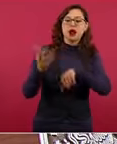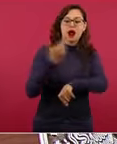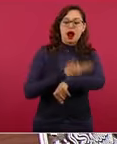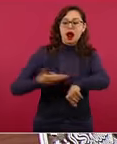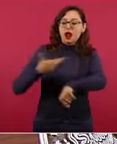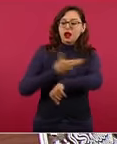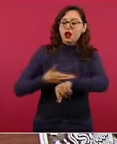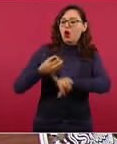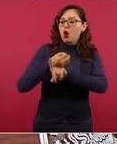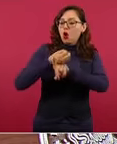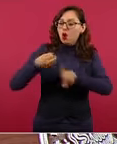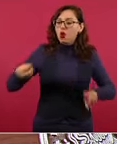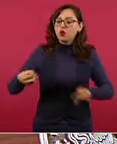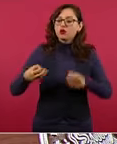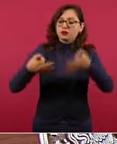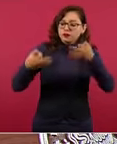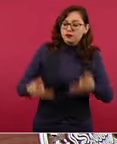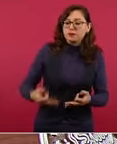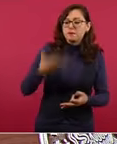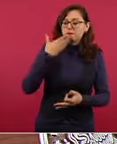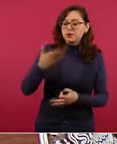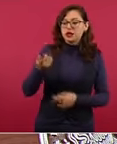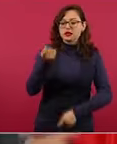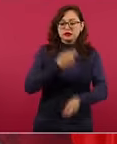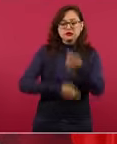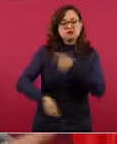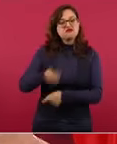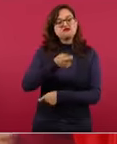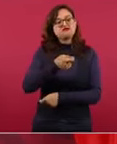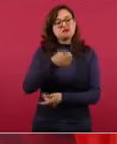por qué eso